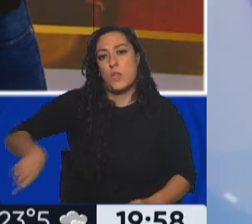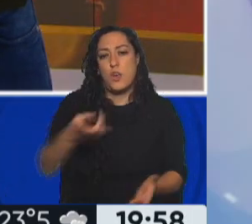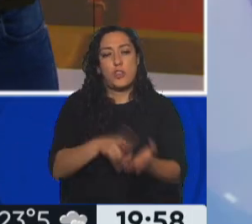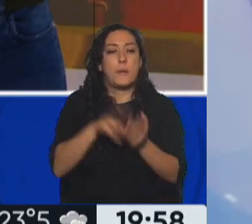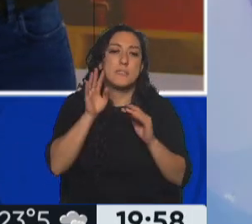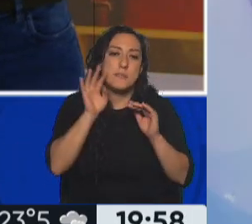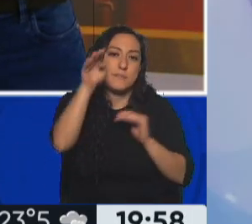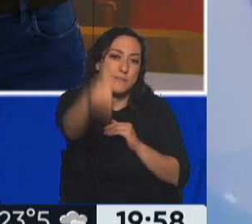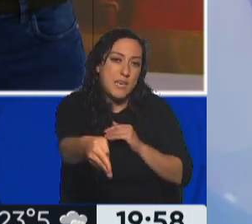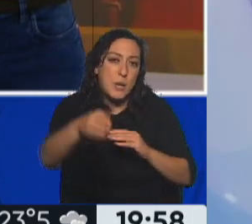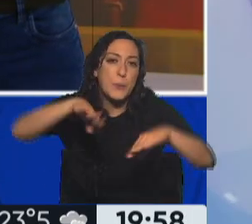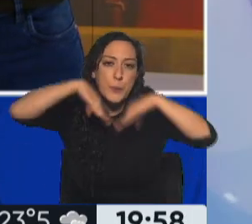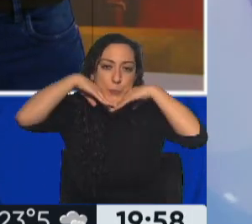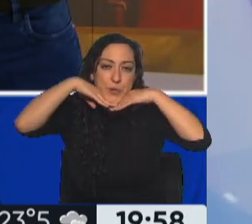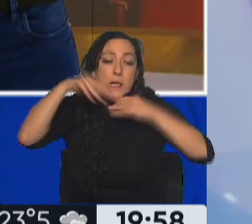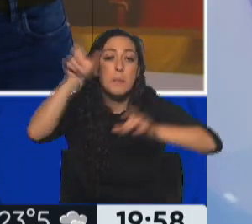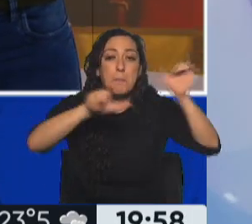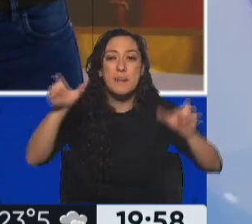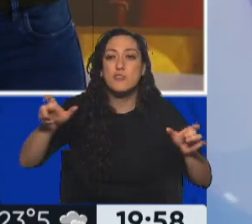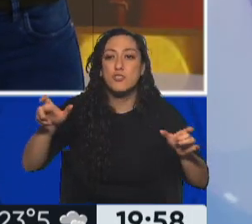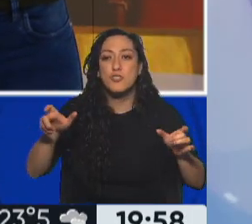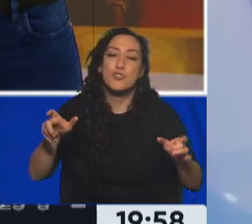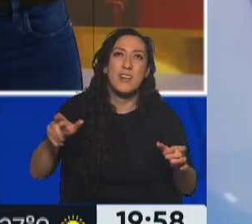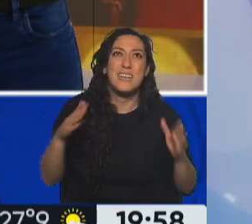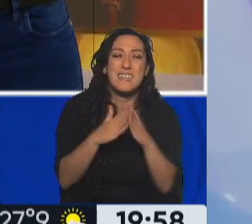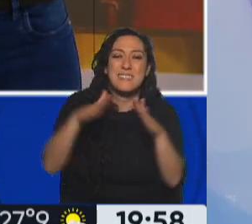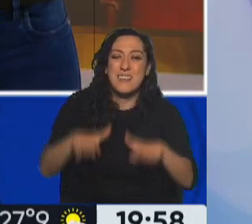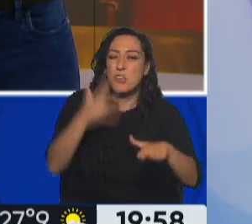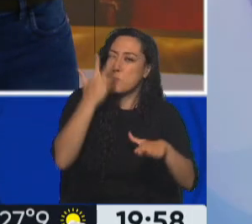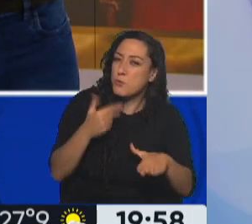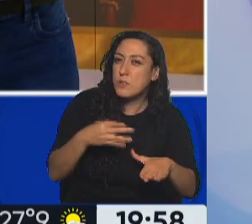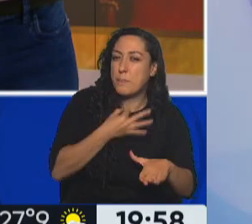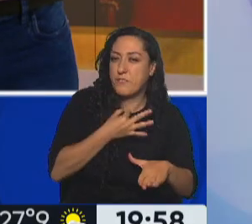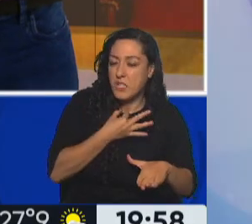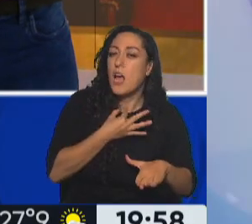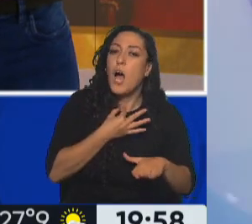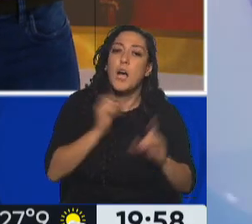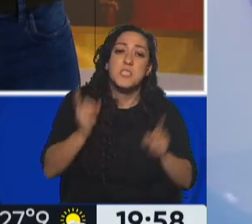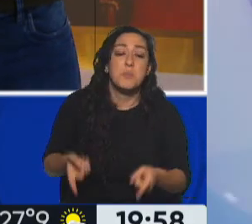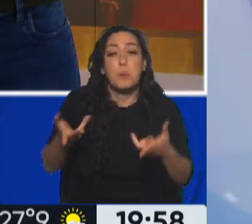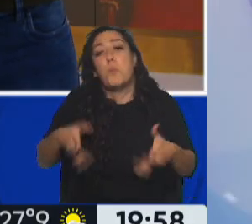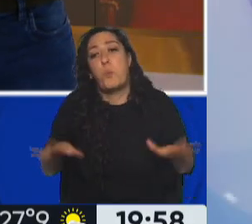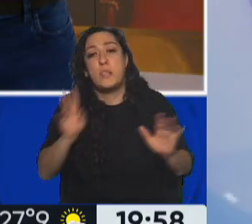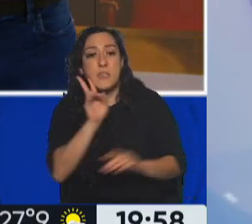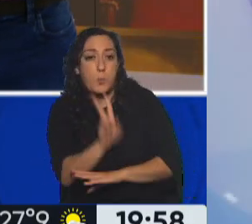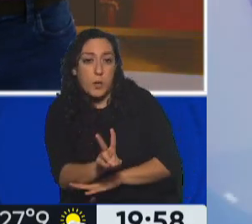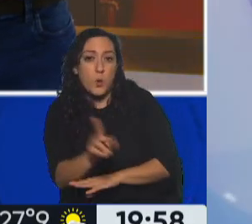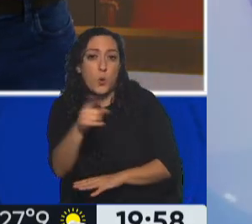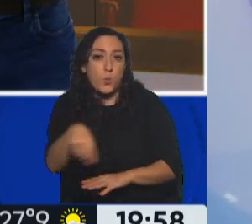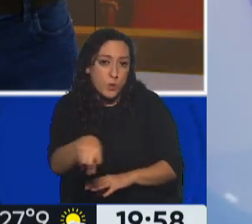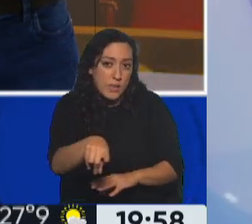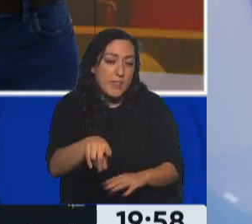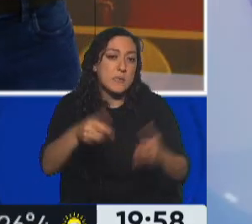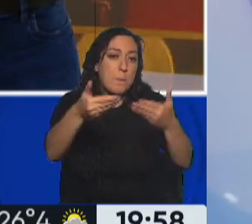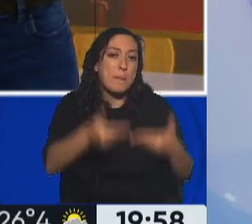a verla. Y para la gente que es un poco más me quedo en casa, bueno, también tenés la posibilidad porque vas a poder alquilarla también en